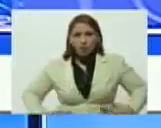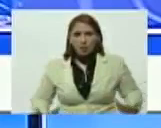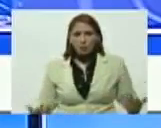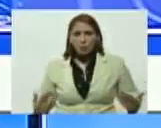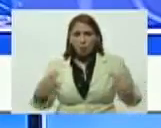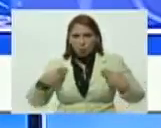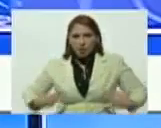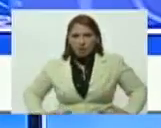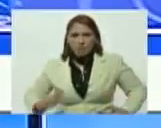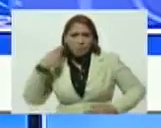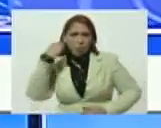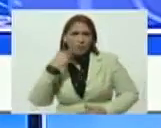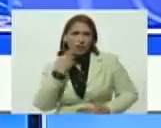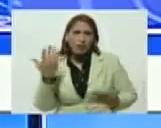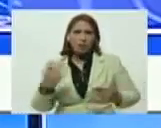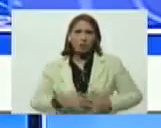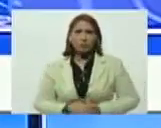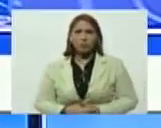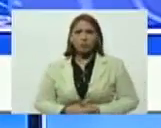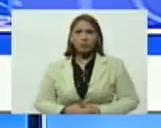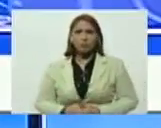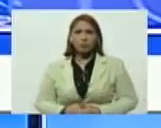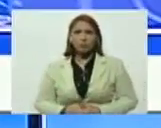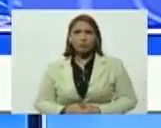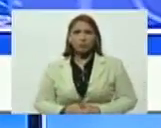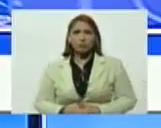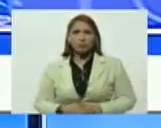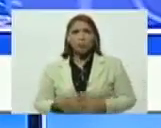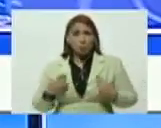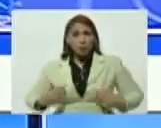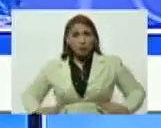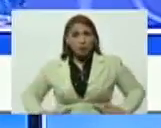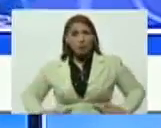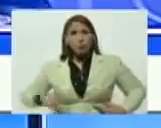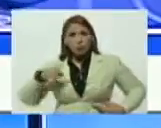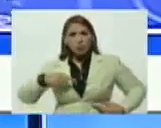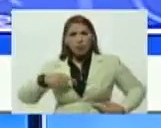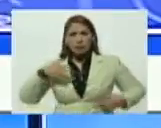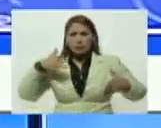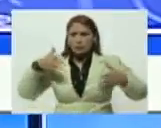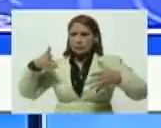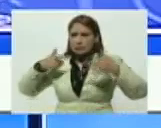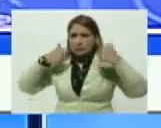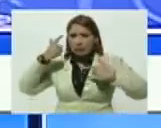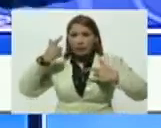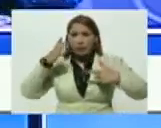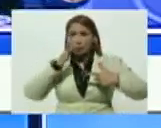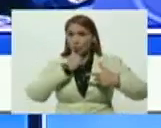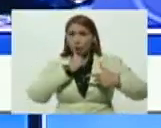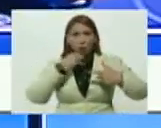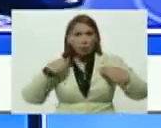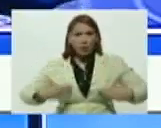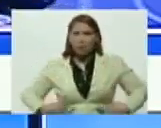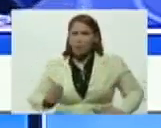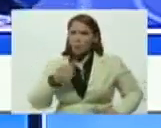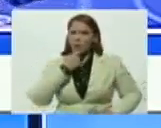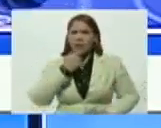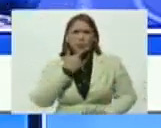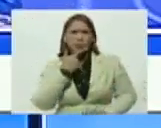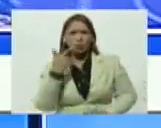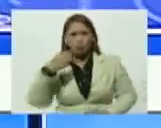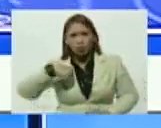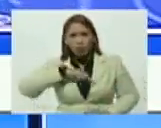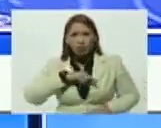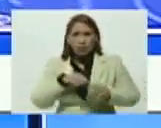humanismo bolivariano y del humanismo de Hugo Chávez. No hay humanismo más hermoso en nuestra tierra que la